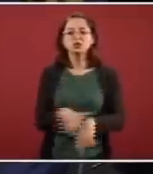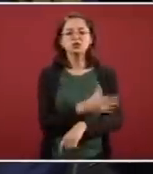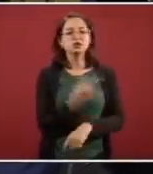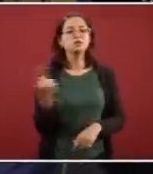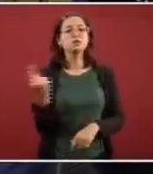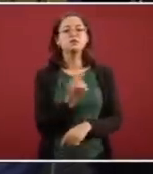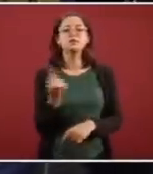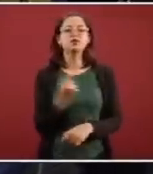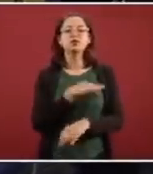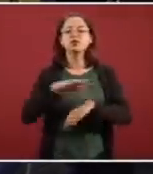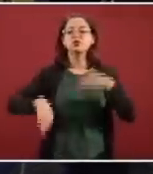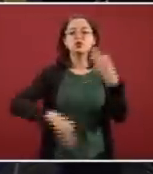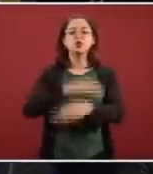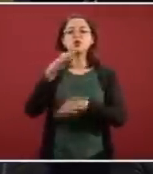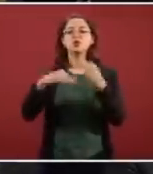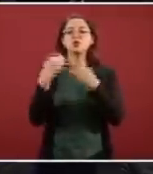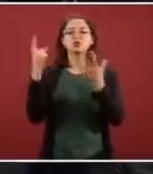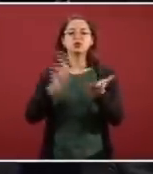es corrupción,